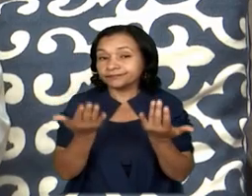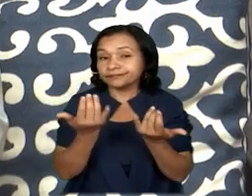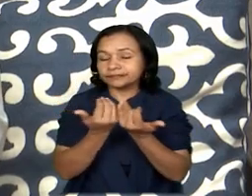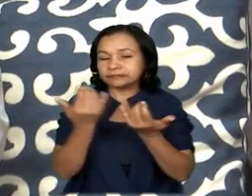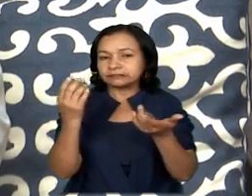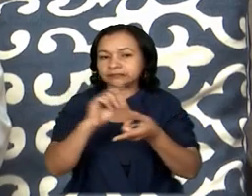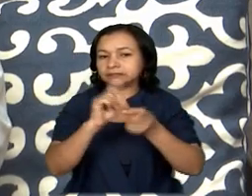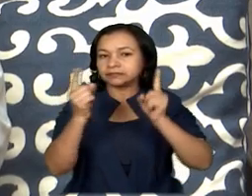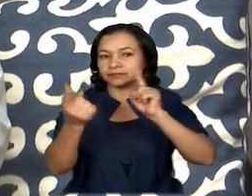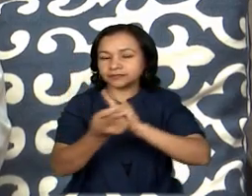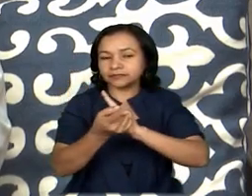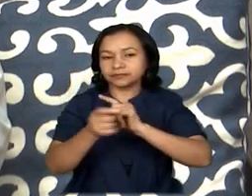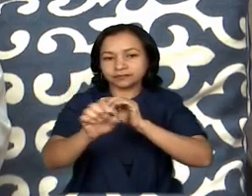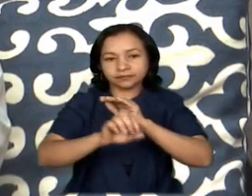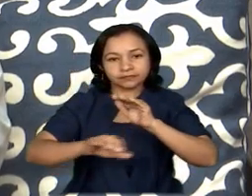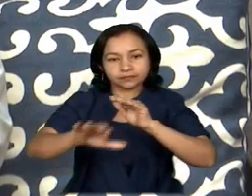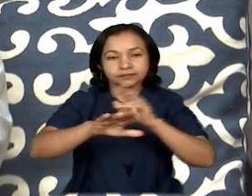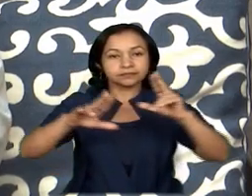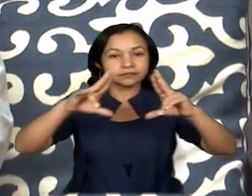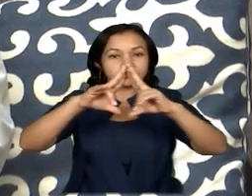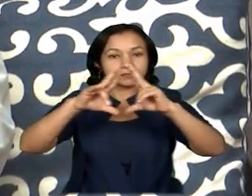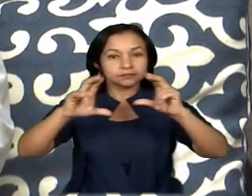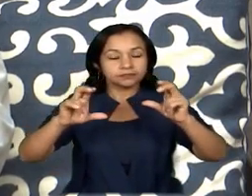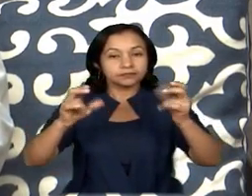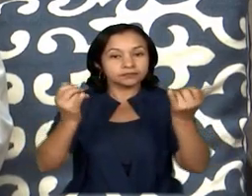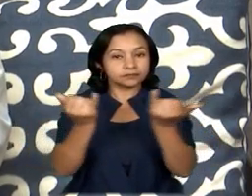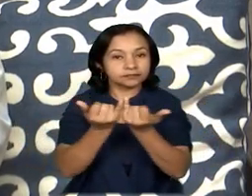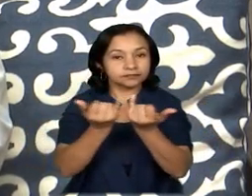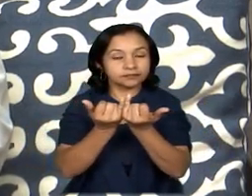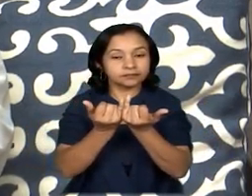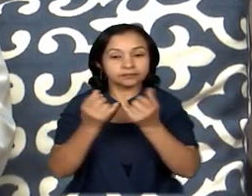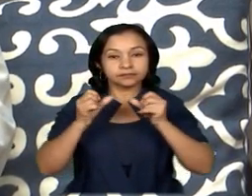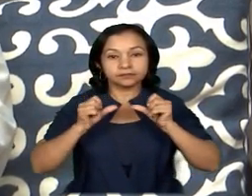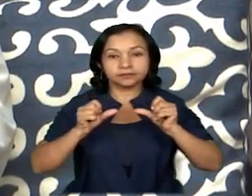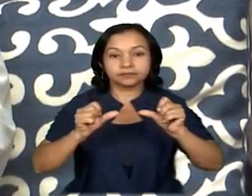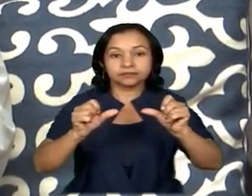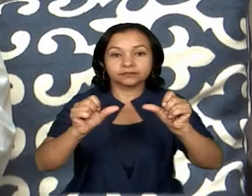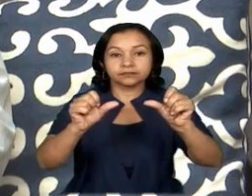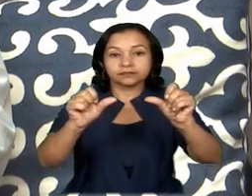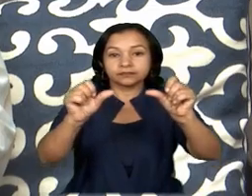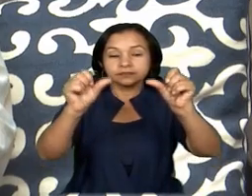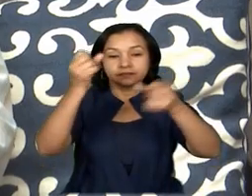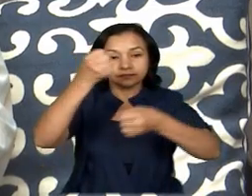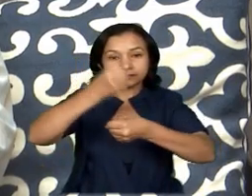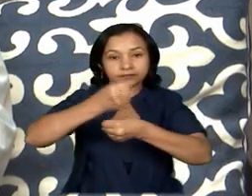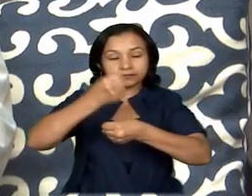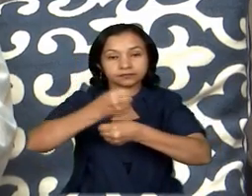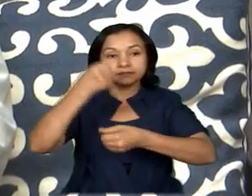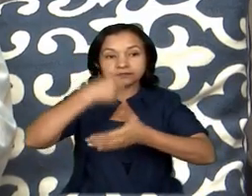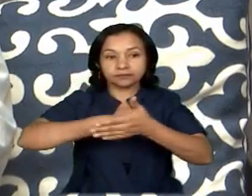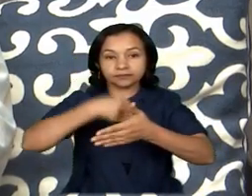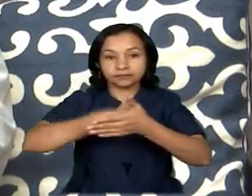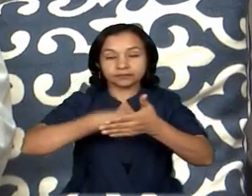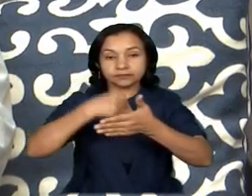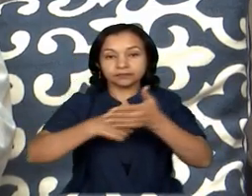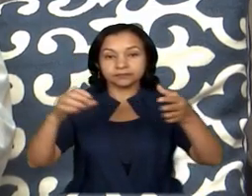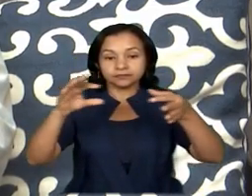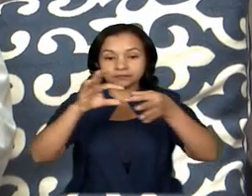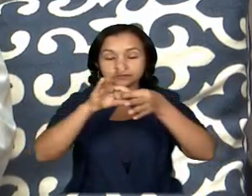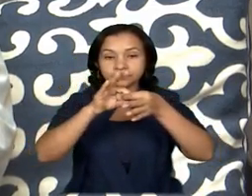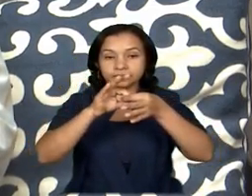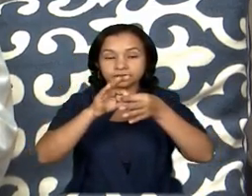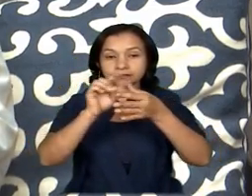trastocaron toda la realidad social de nuestro país, pero también saliendo adelante y continuando con el trabajo y con el esfuerzo de parte del sector educativo en